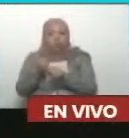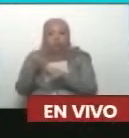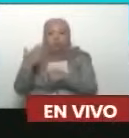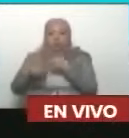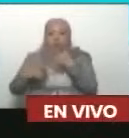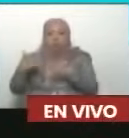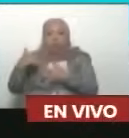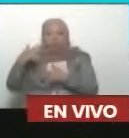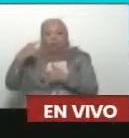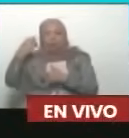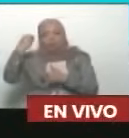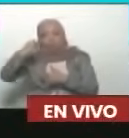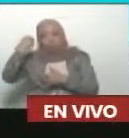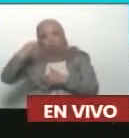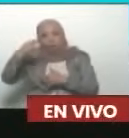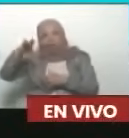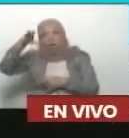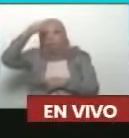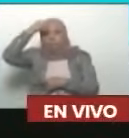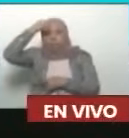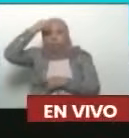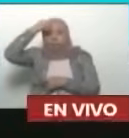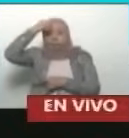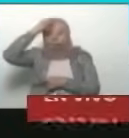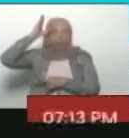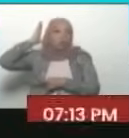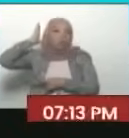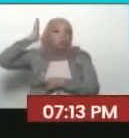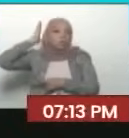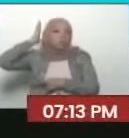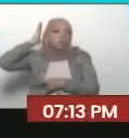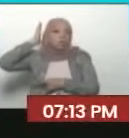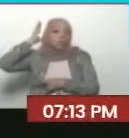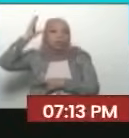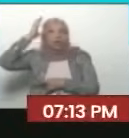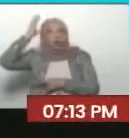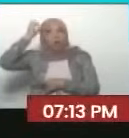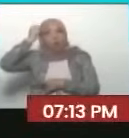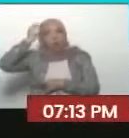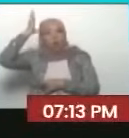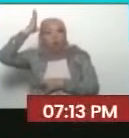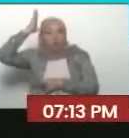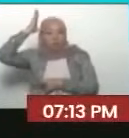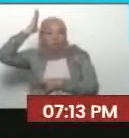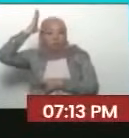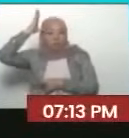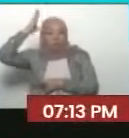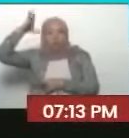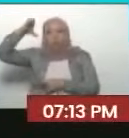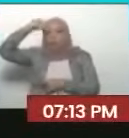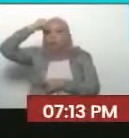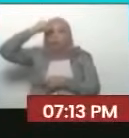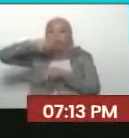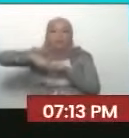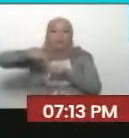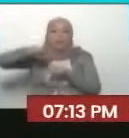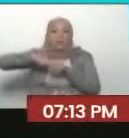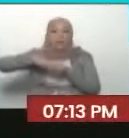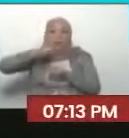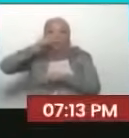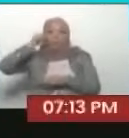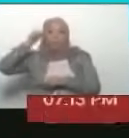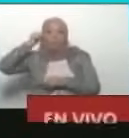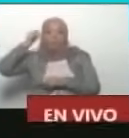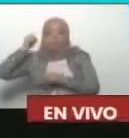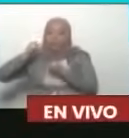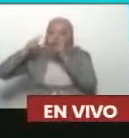en la mente, en la conciencia de todos, de todas, desde los niños y niñas que nos sorprenden todos